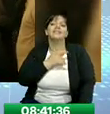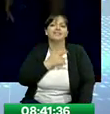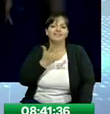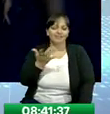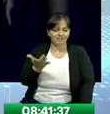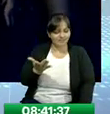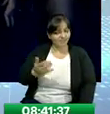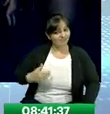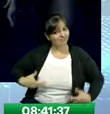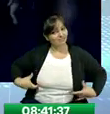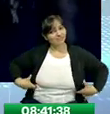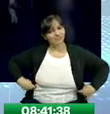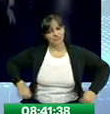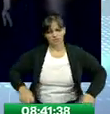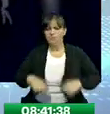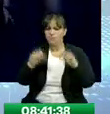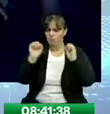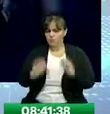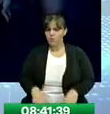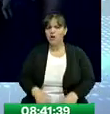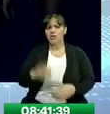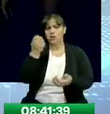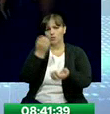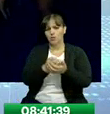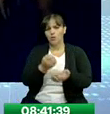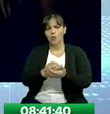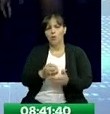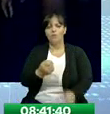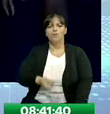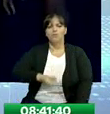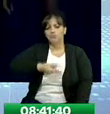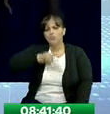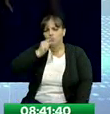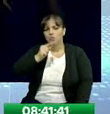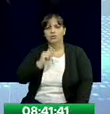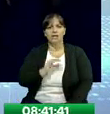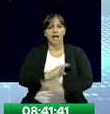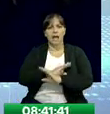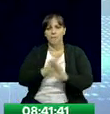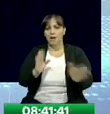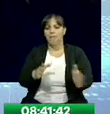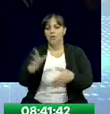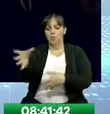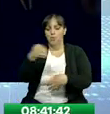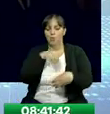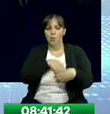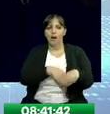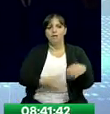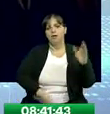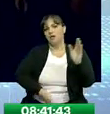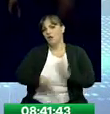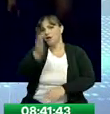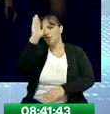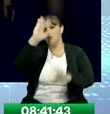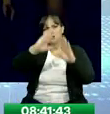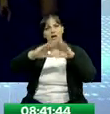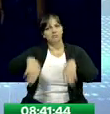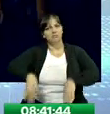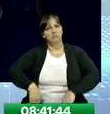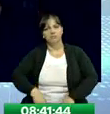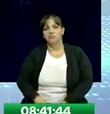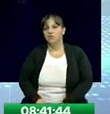dijo el señor nadie les impide además una licorera mi querido charlie es para vender para llevar no es salud